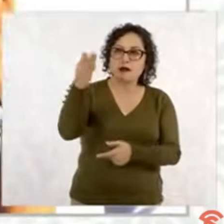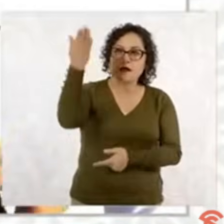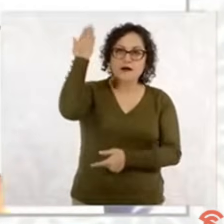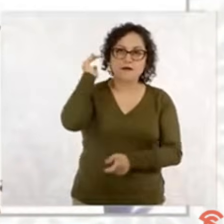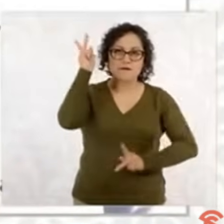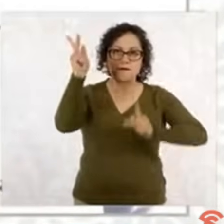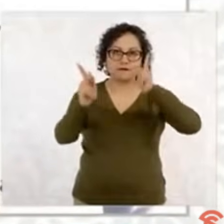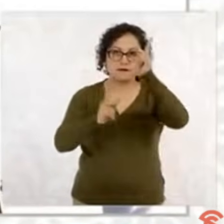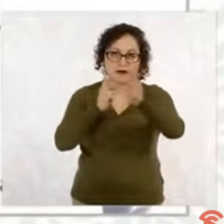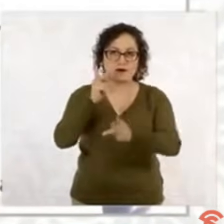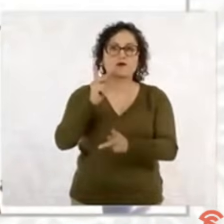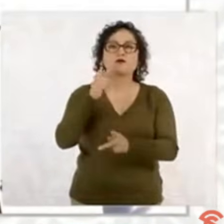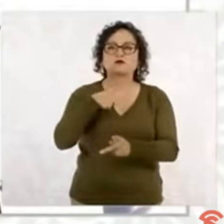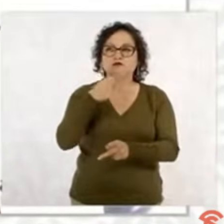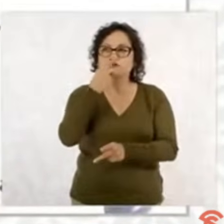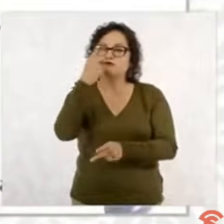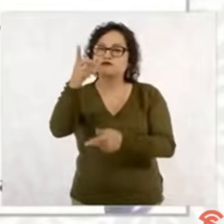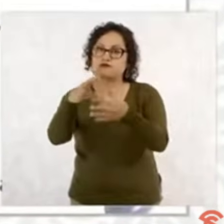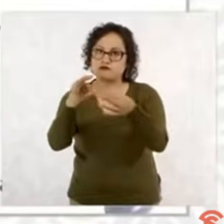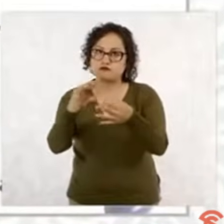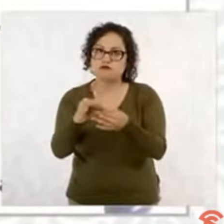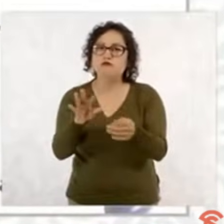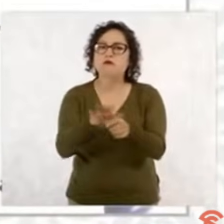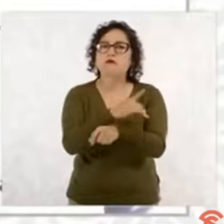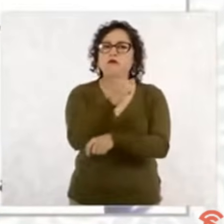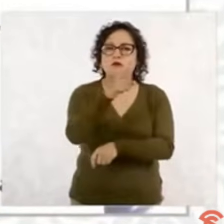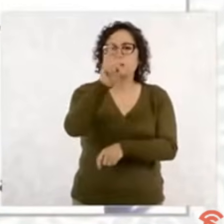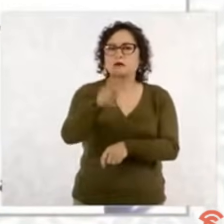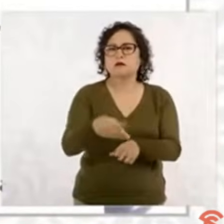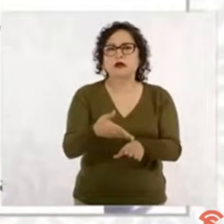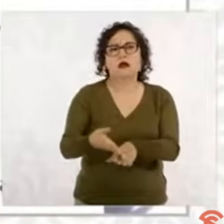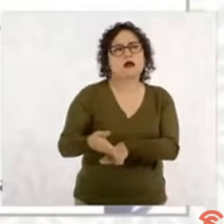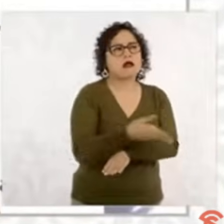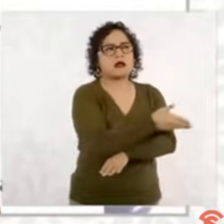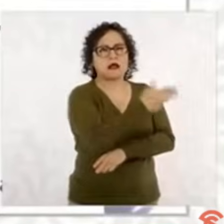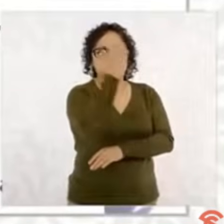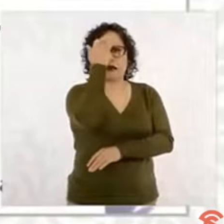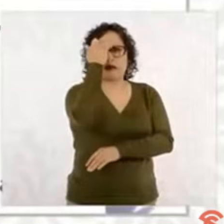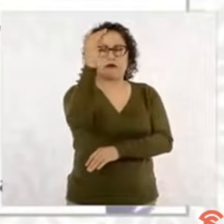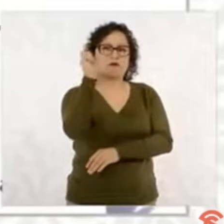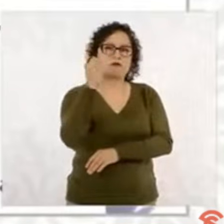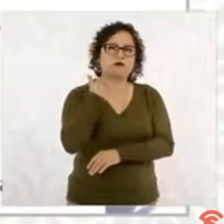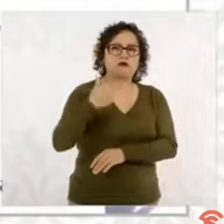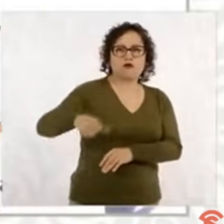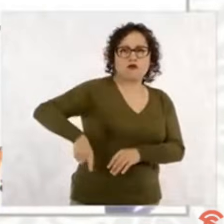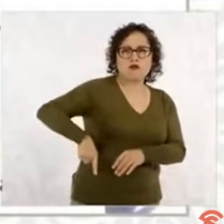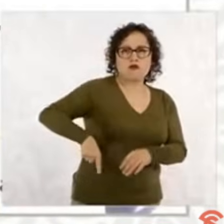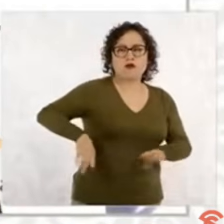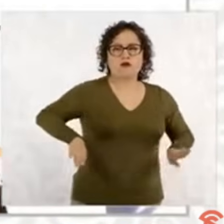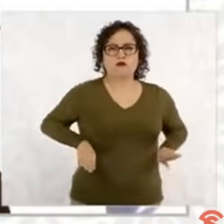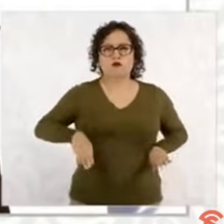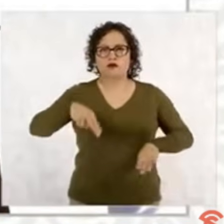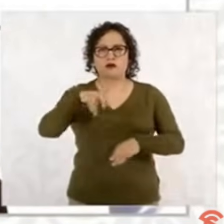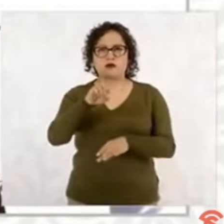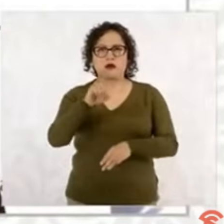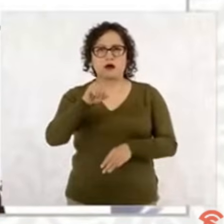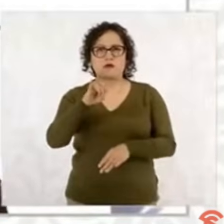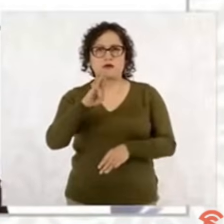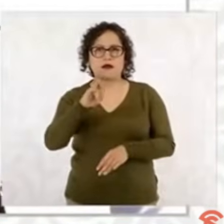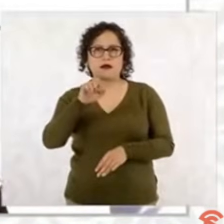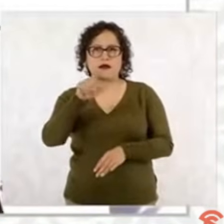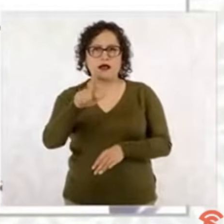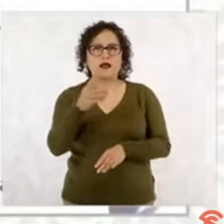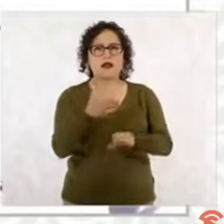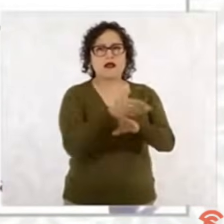pasado neoliberal, había decisiones que se tomaban estrictamente en función de cuántas personas habitaban